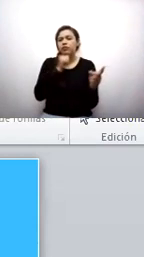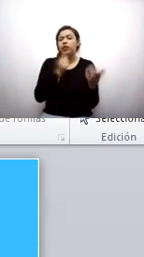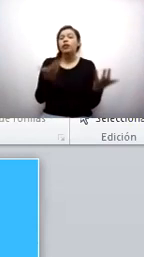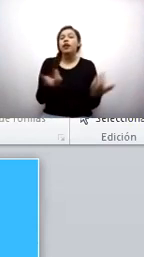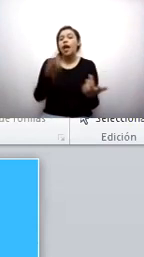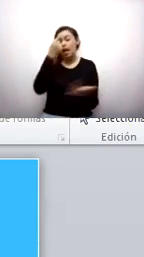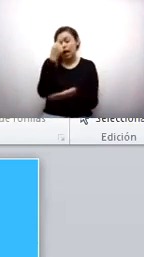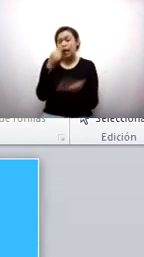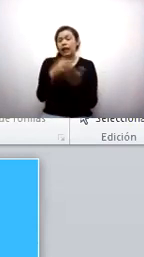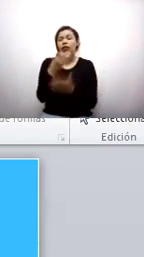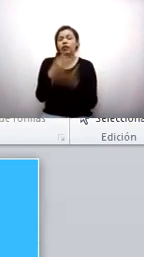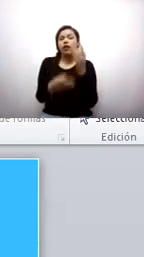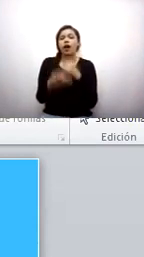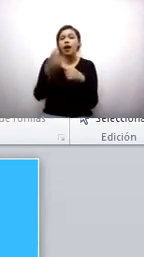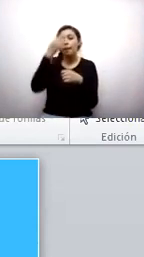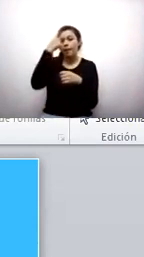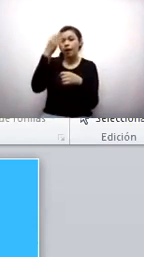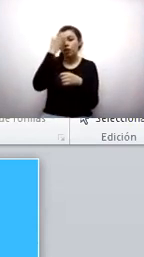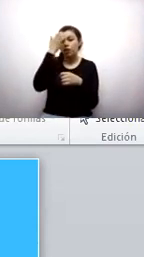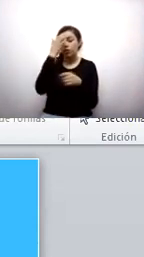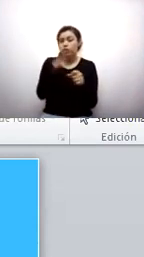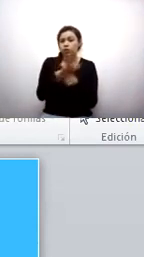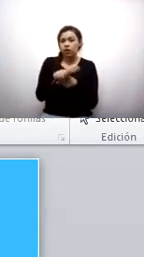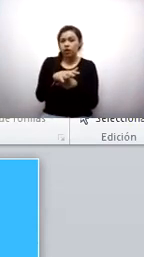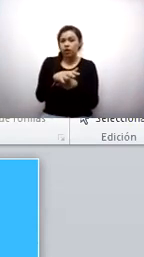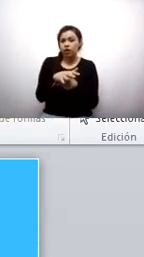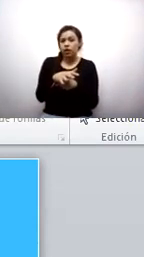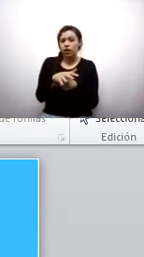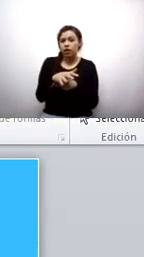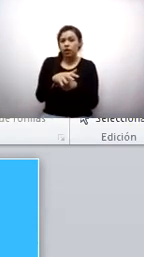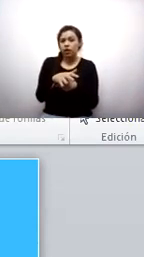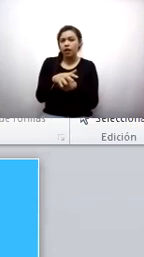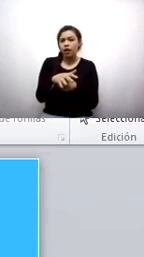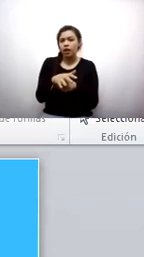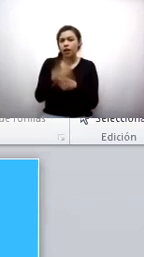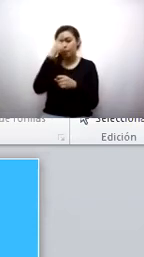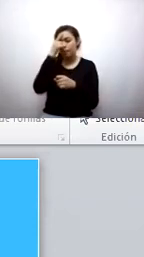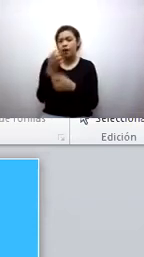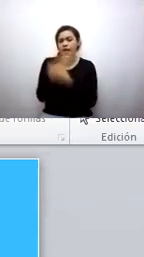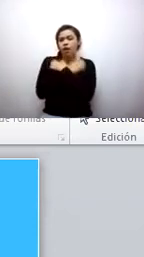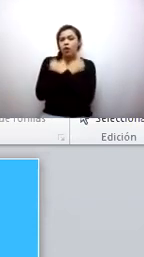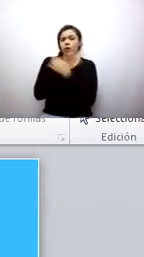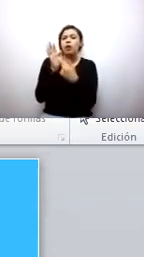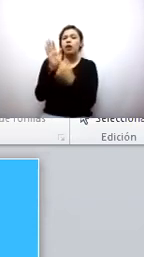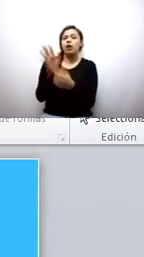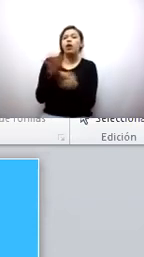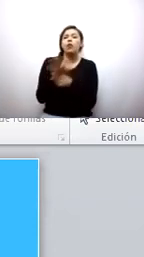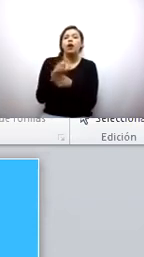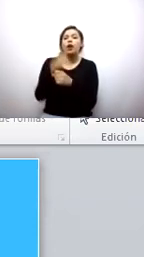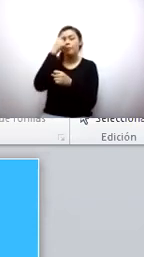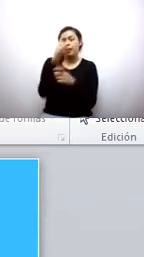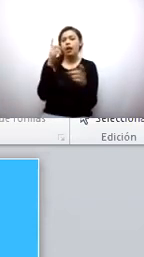haga falta por conocer? ¿Qué crees que todavía se pueda presentar en este rubro de la educación en línea o a